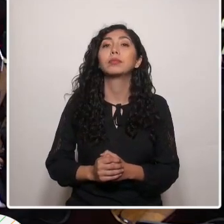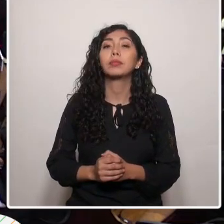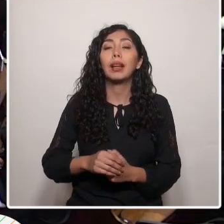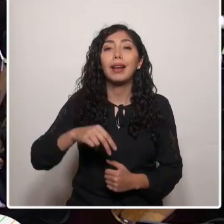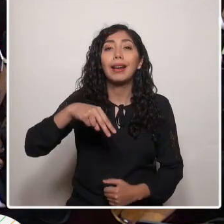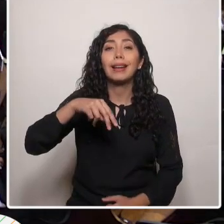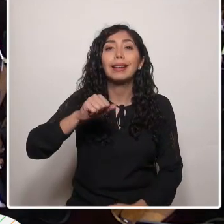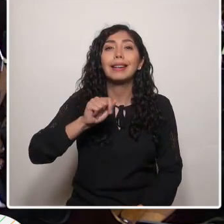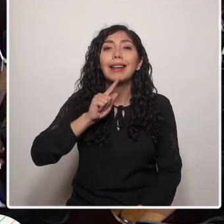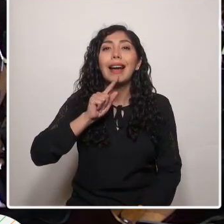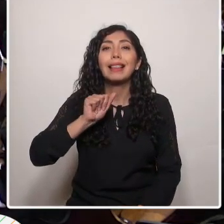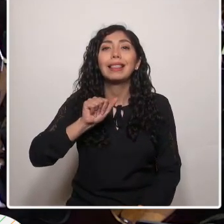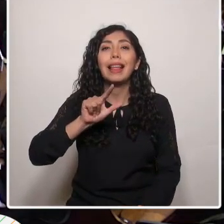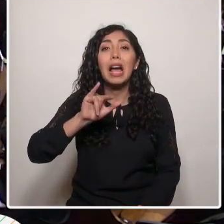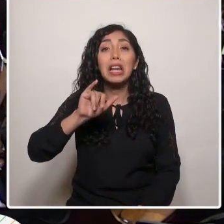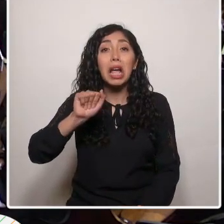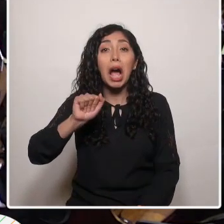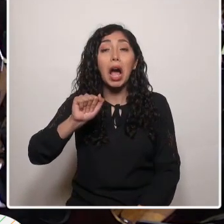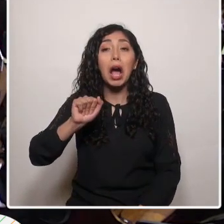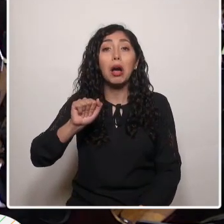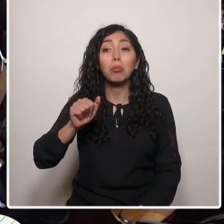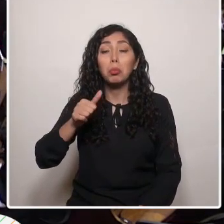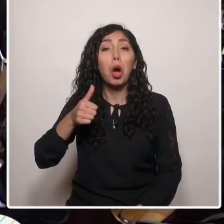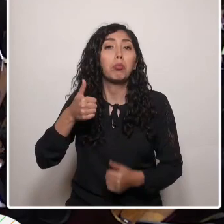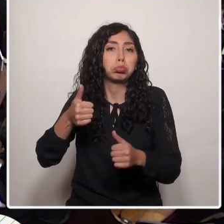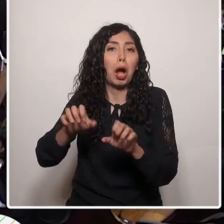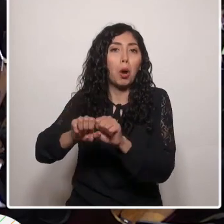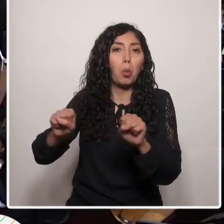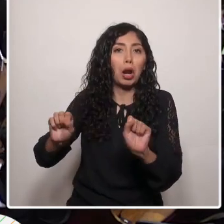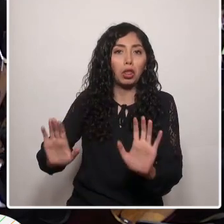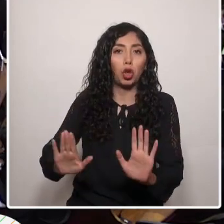Natalia, estamos de acuerdo.